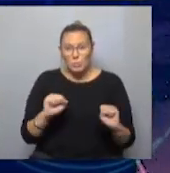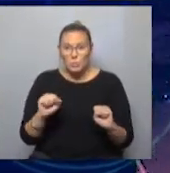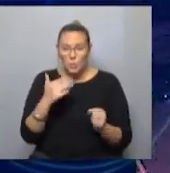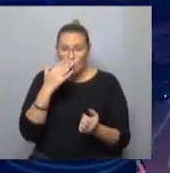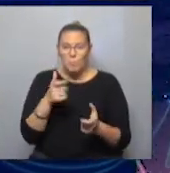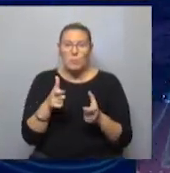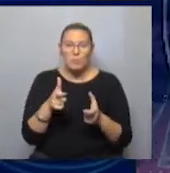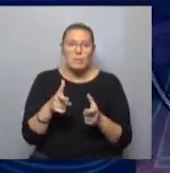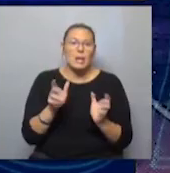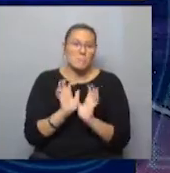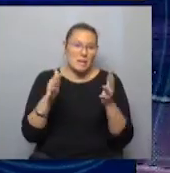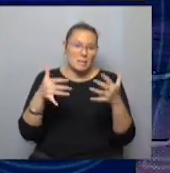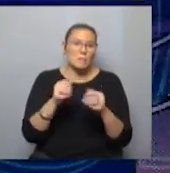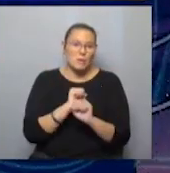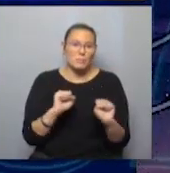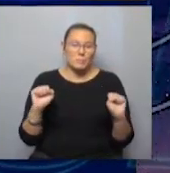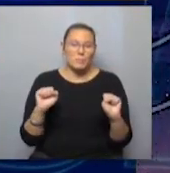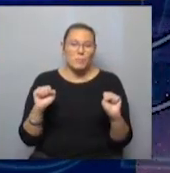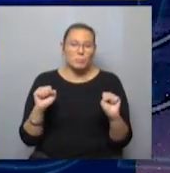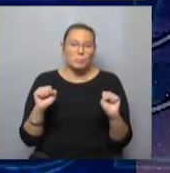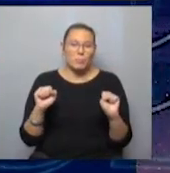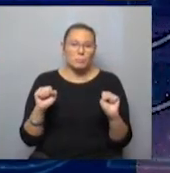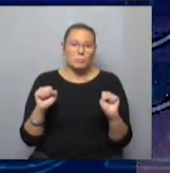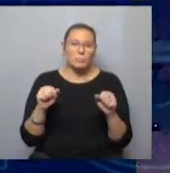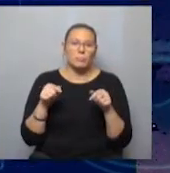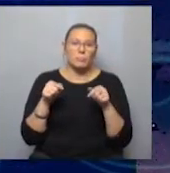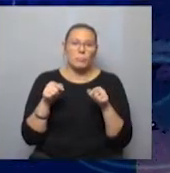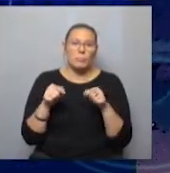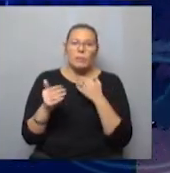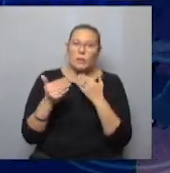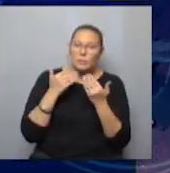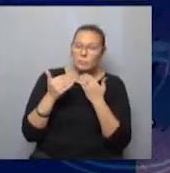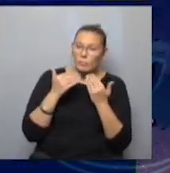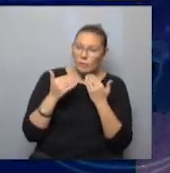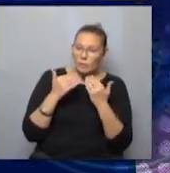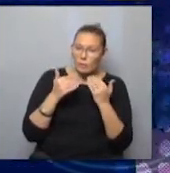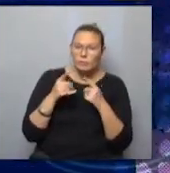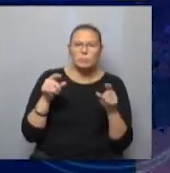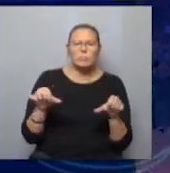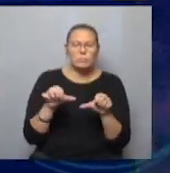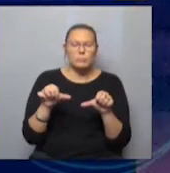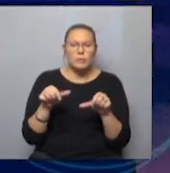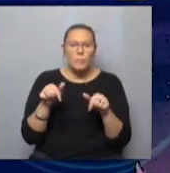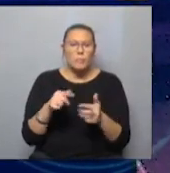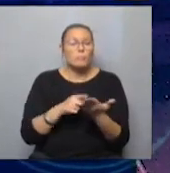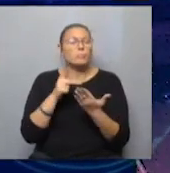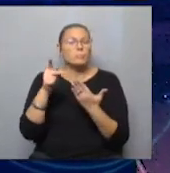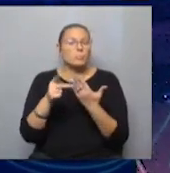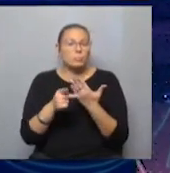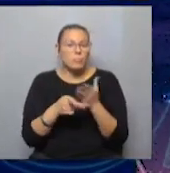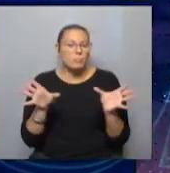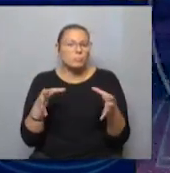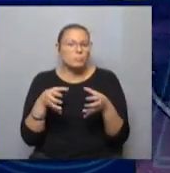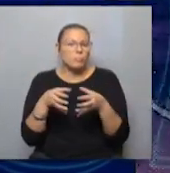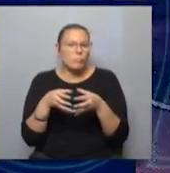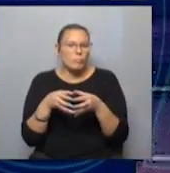finalmente justo en la pandemia. Muy bien, y bueno, justamente hablando de lo que hace este proyecto, este